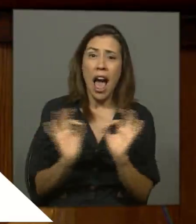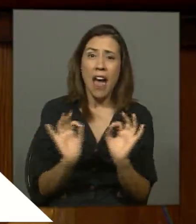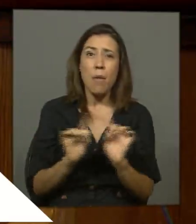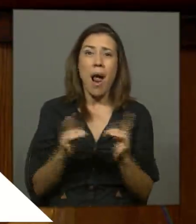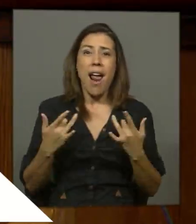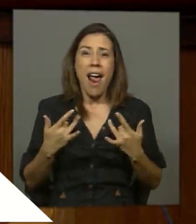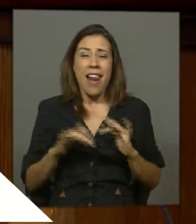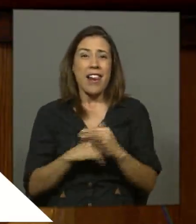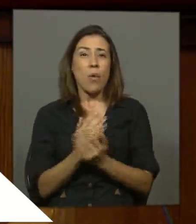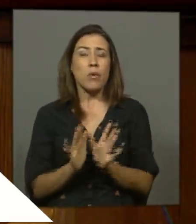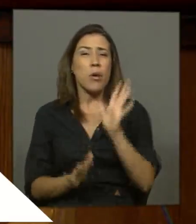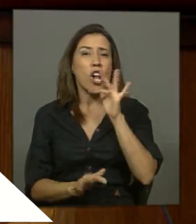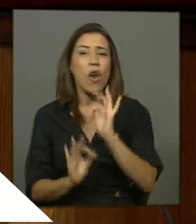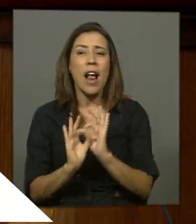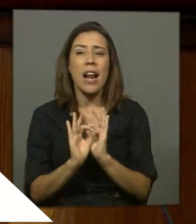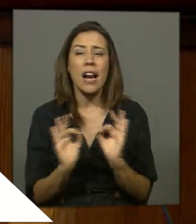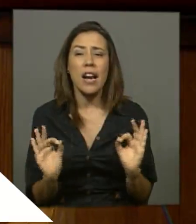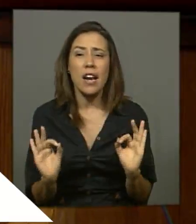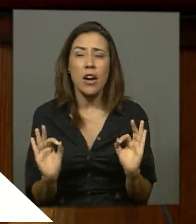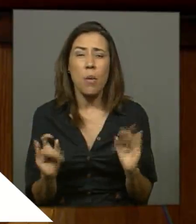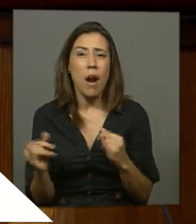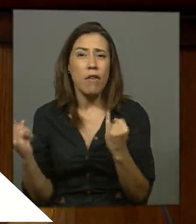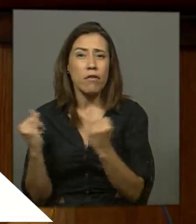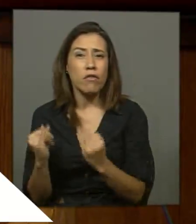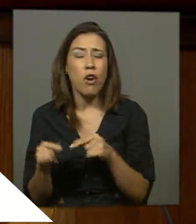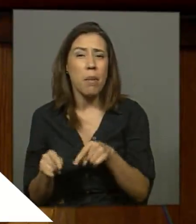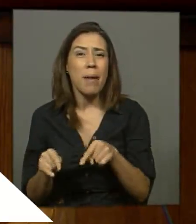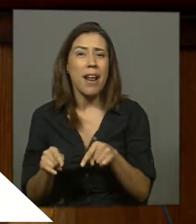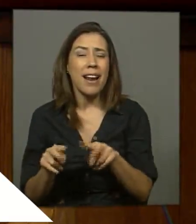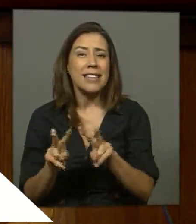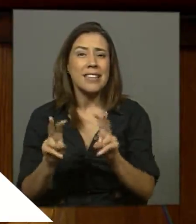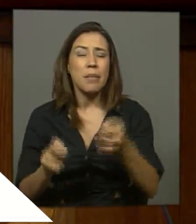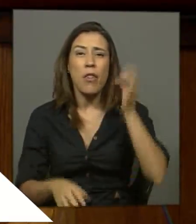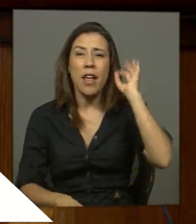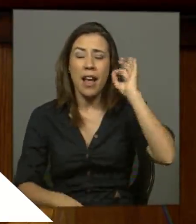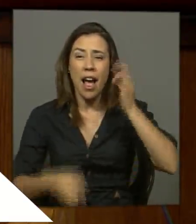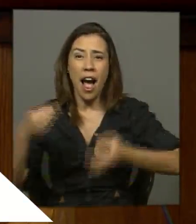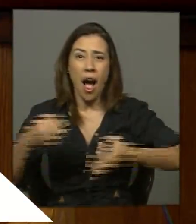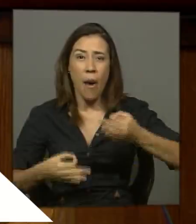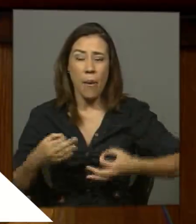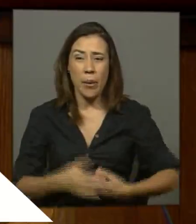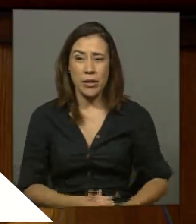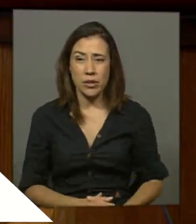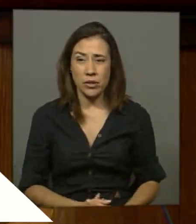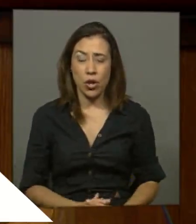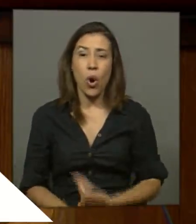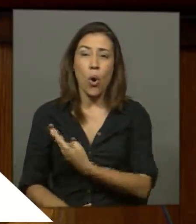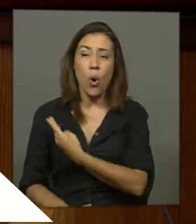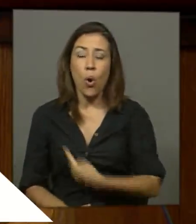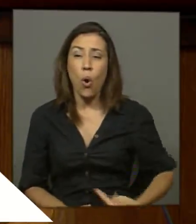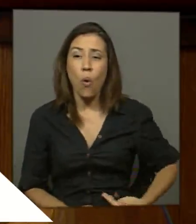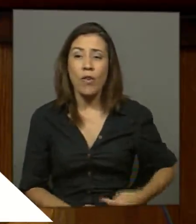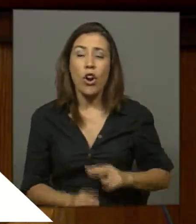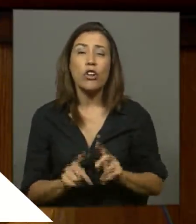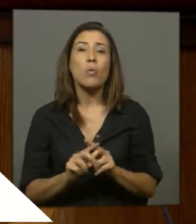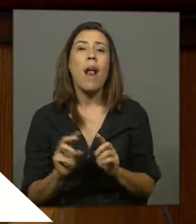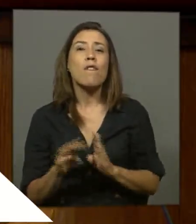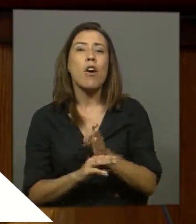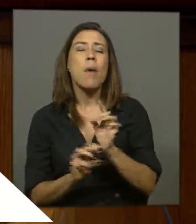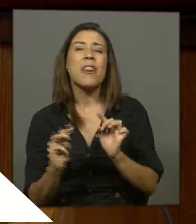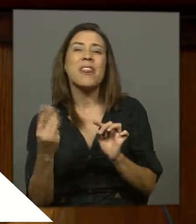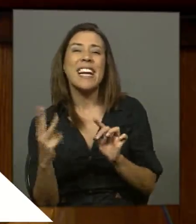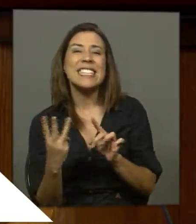no existen ese tipo de de de características en ese tipo de audiencia el gobierno actuó como un